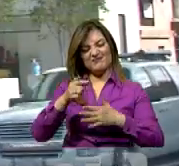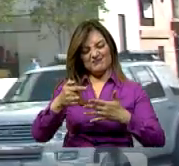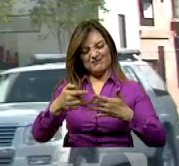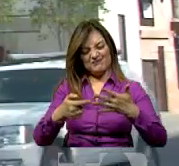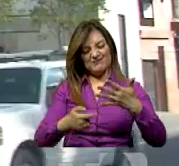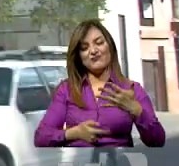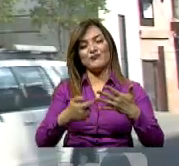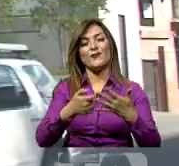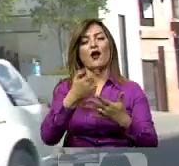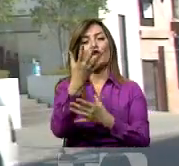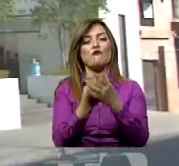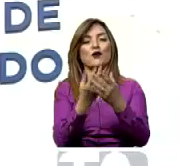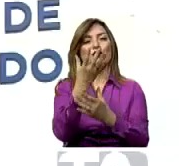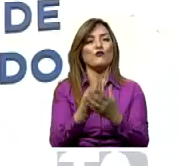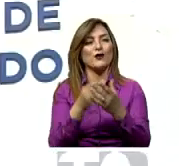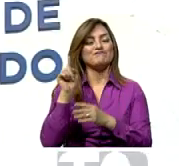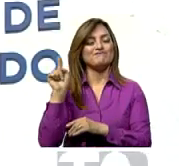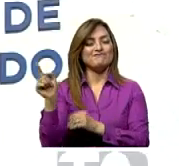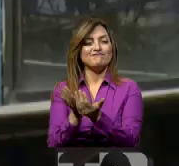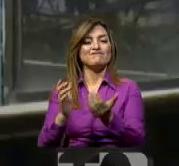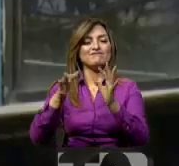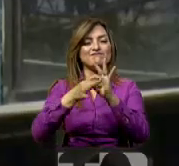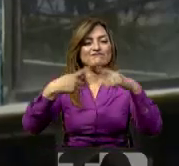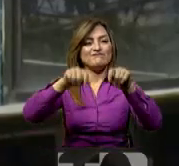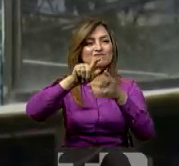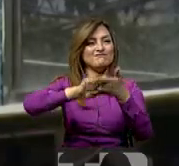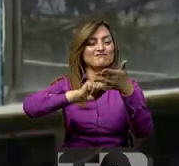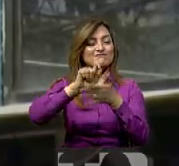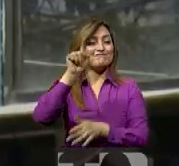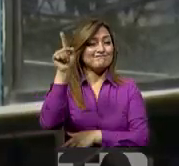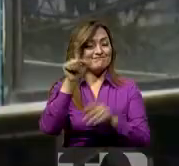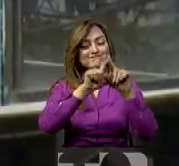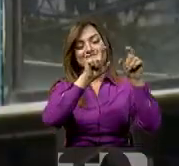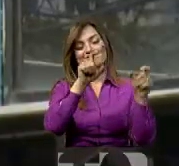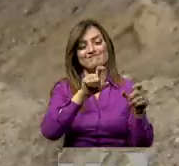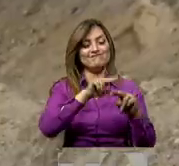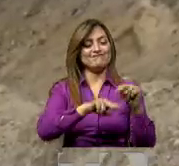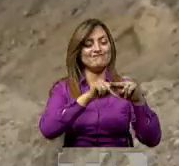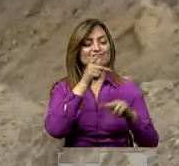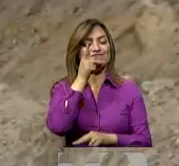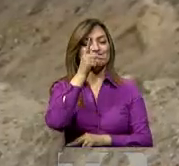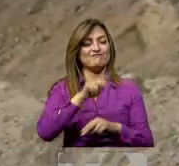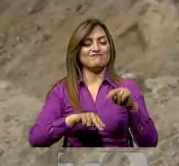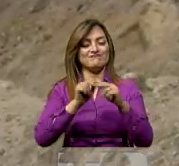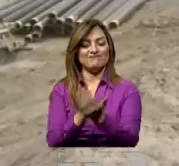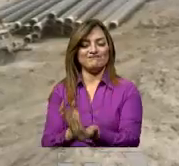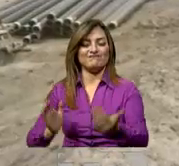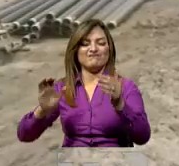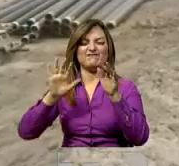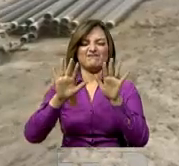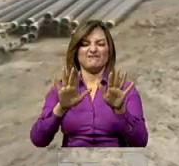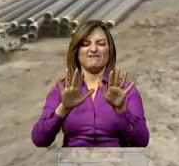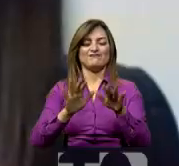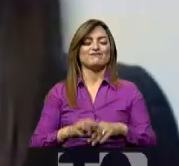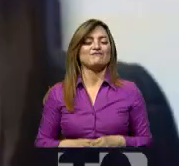en el convenio que firmó la empresa de gestión de residuos sólidos y la empresa metropolitana de obras públicas para la construcción del cubeto 10. No